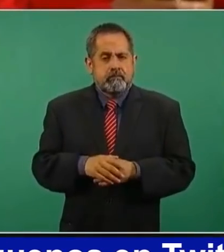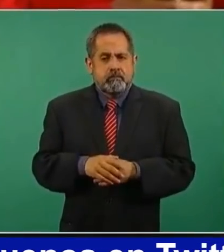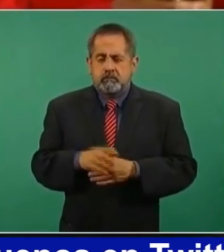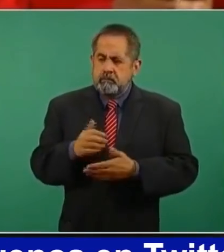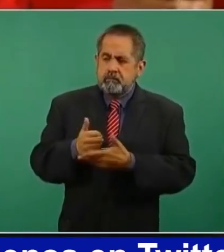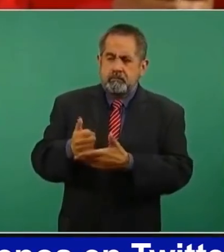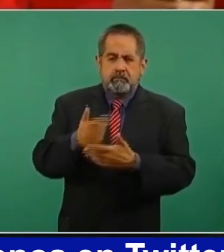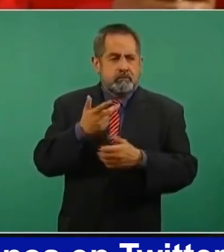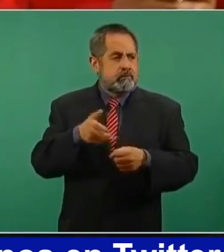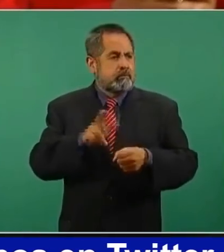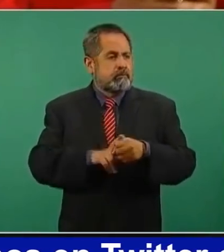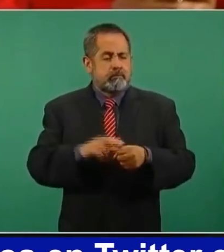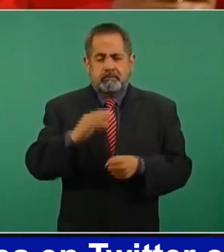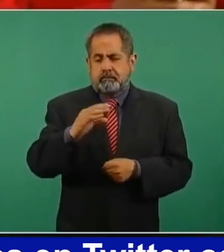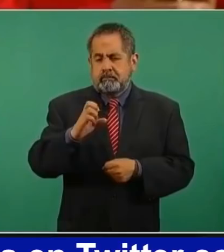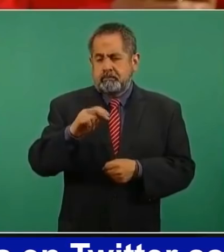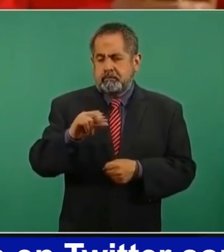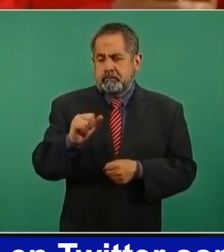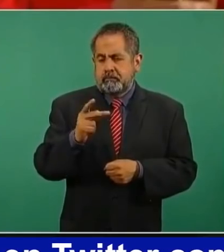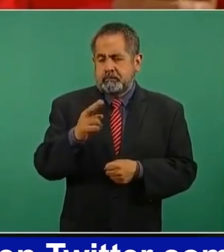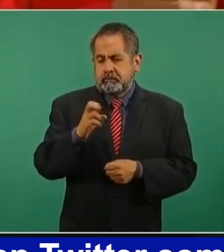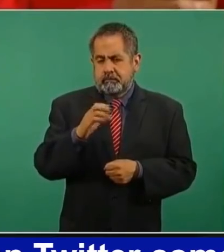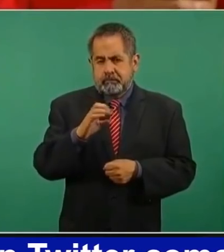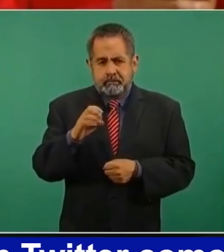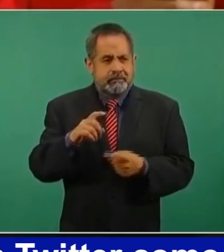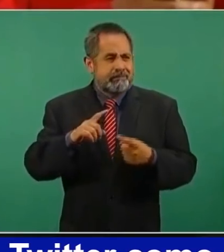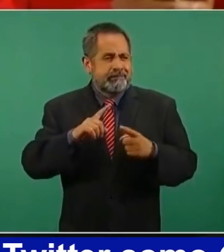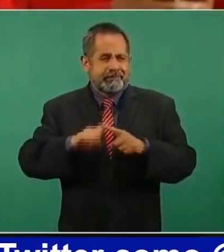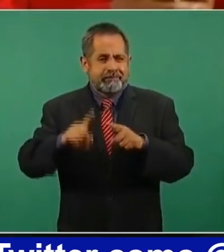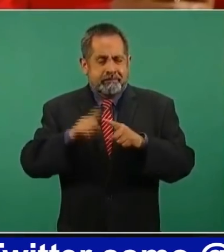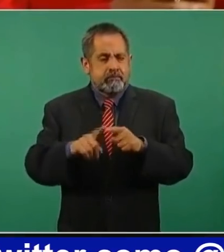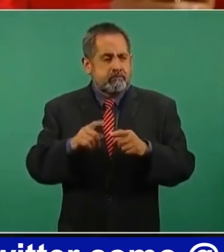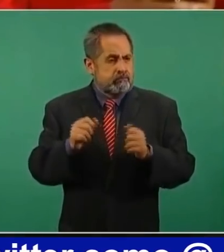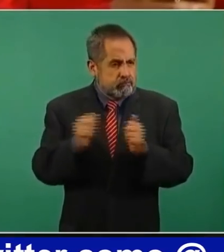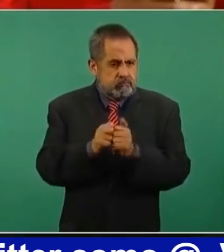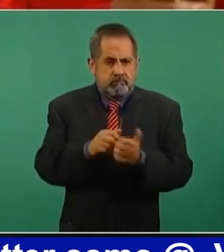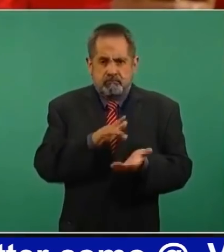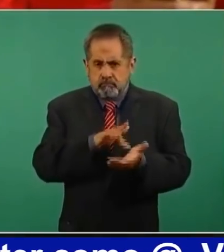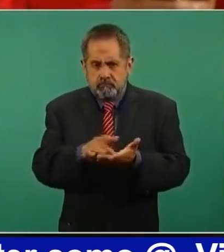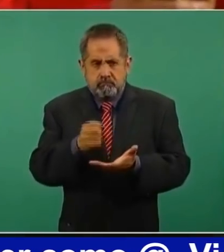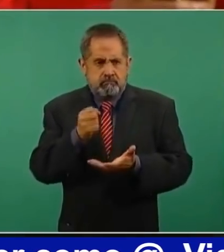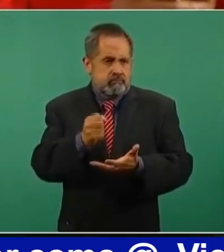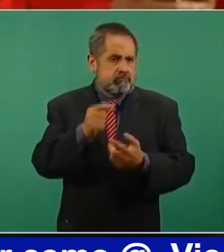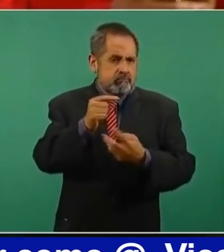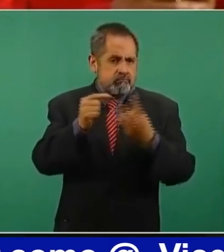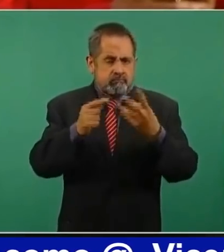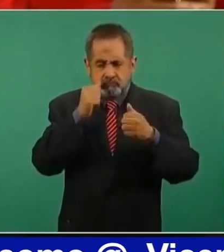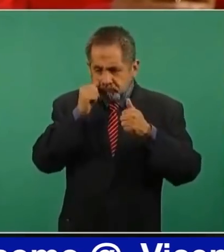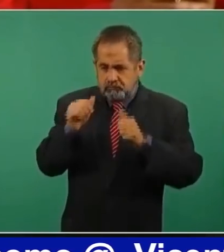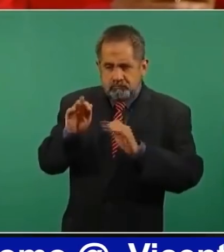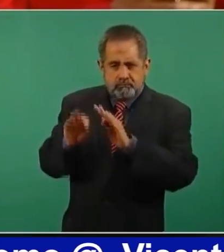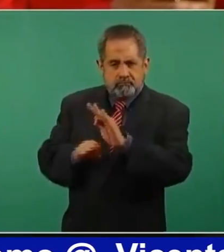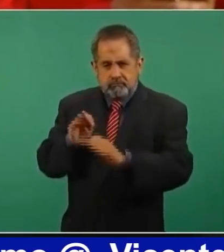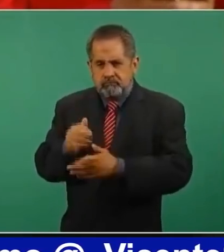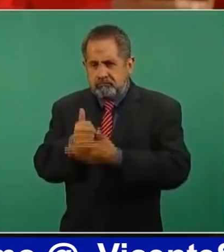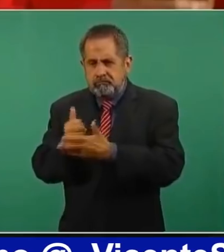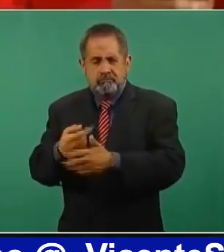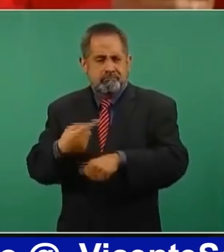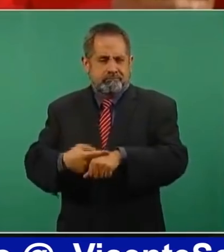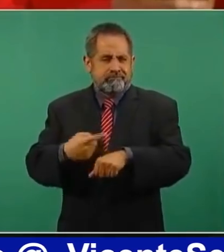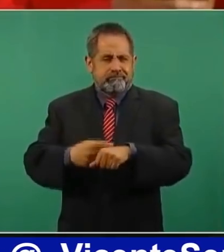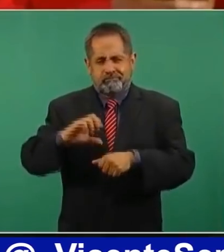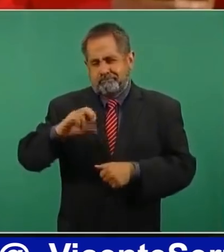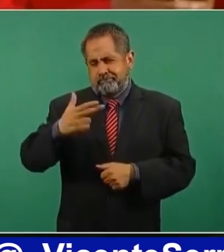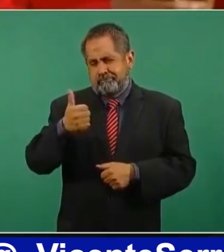salud, Senaprece, tengan la capacidad, recursos y estrategia para encontrar y tratar más casos de esta enfermedad